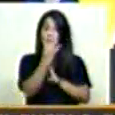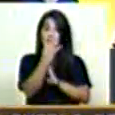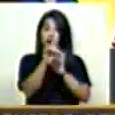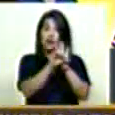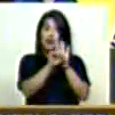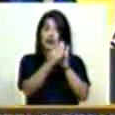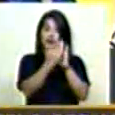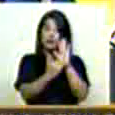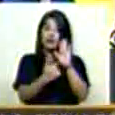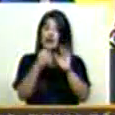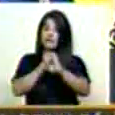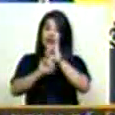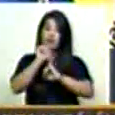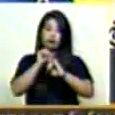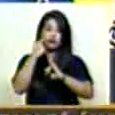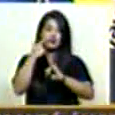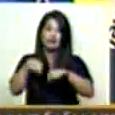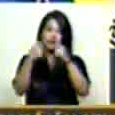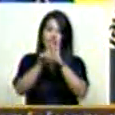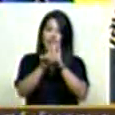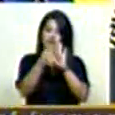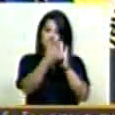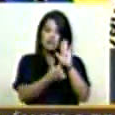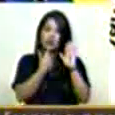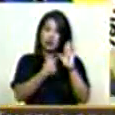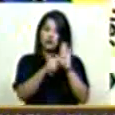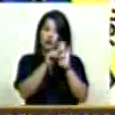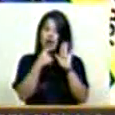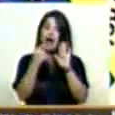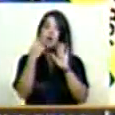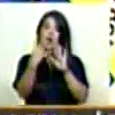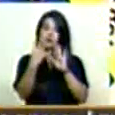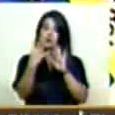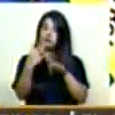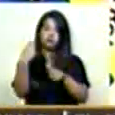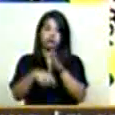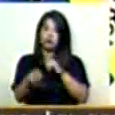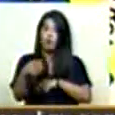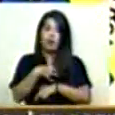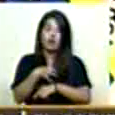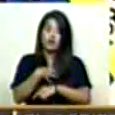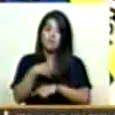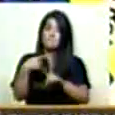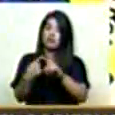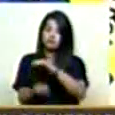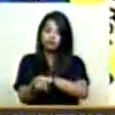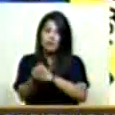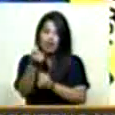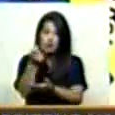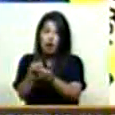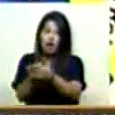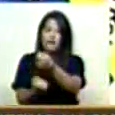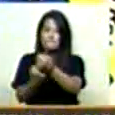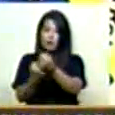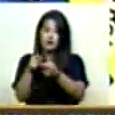contra la delincuencia organizada y financiamiento al terrorismo por supuesto constituyendo claras y